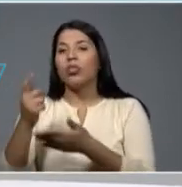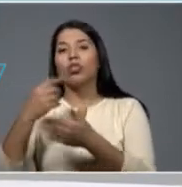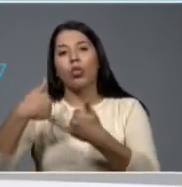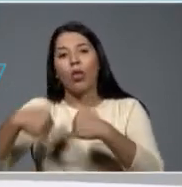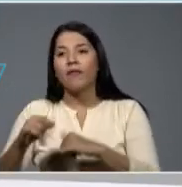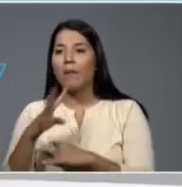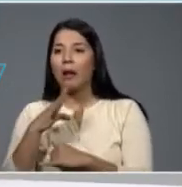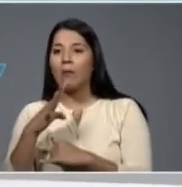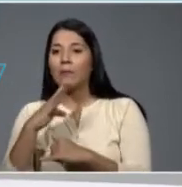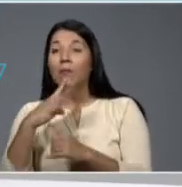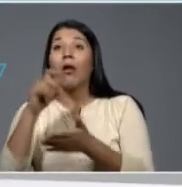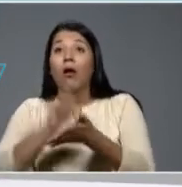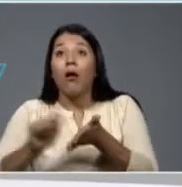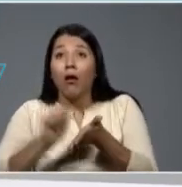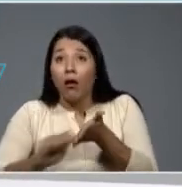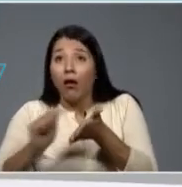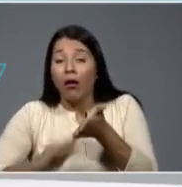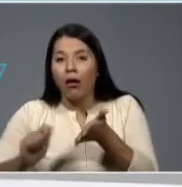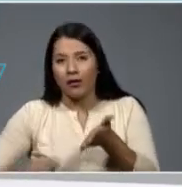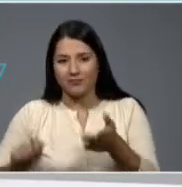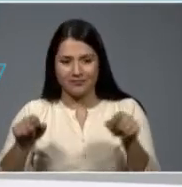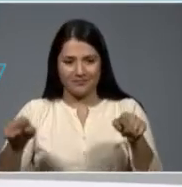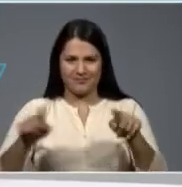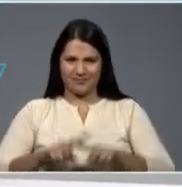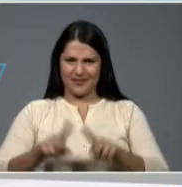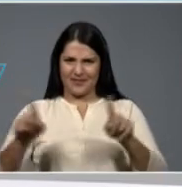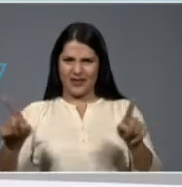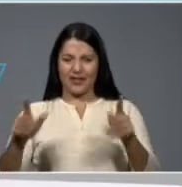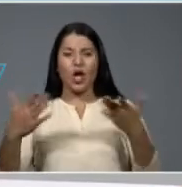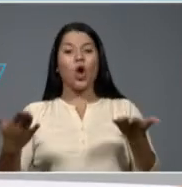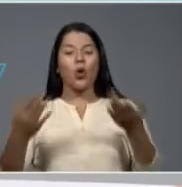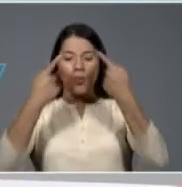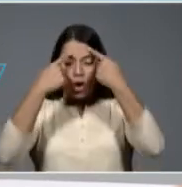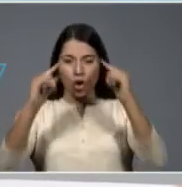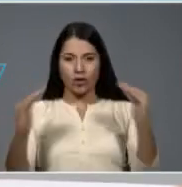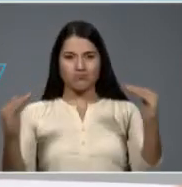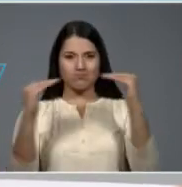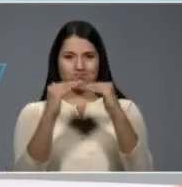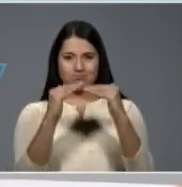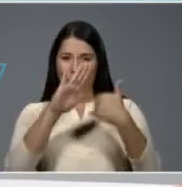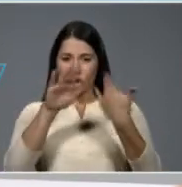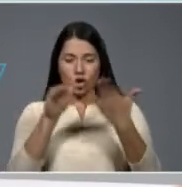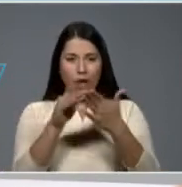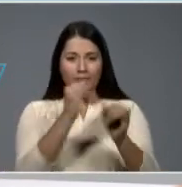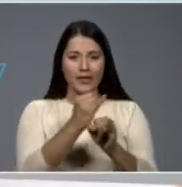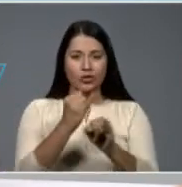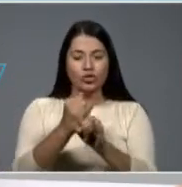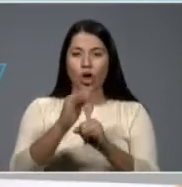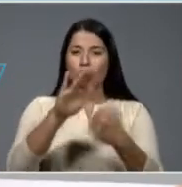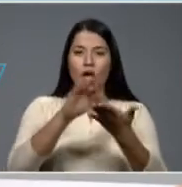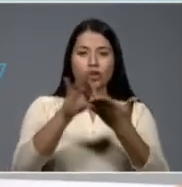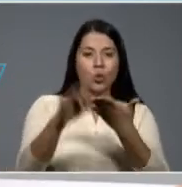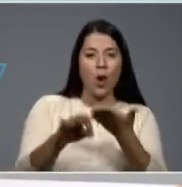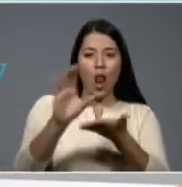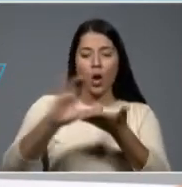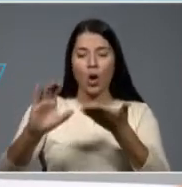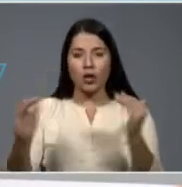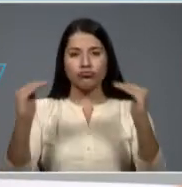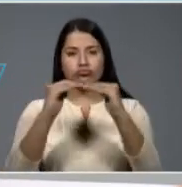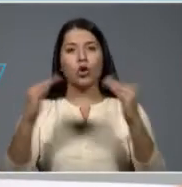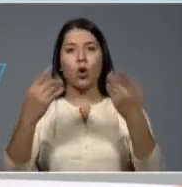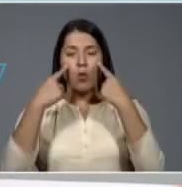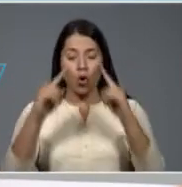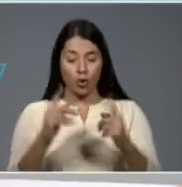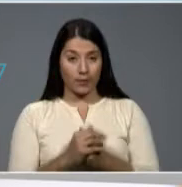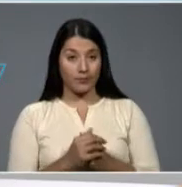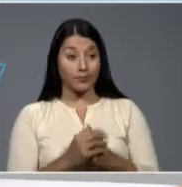recursos. La tecnología sigue siendo ciertamente cara, inaccesible para algunas instituciones educativas, pero el paradigma actual mundial y